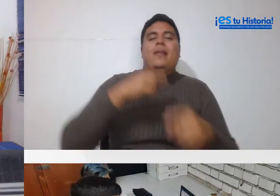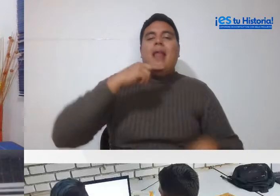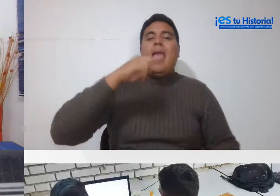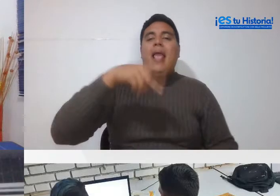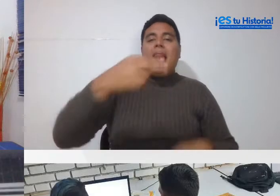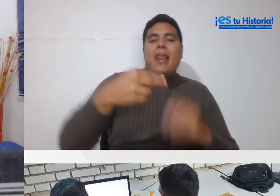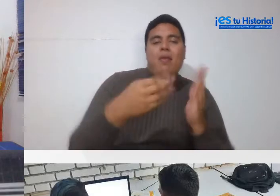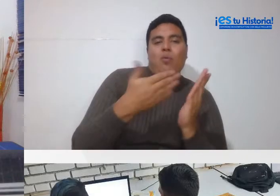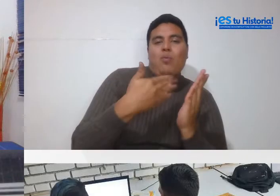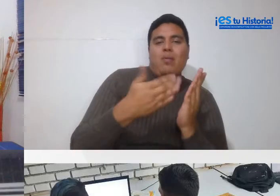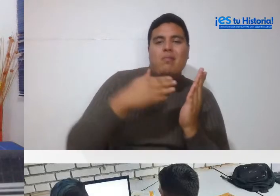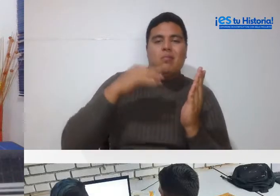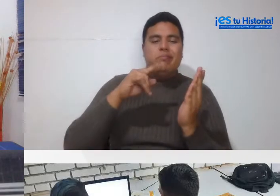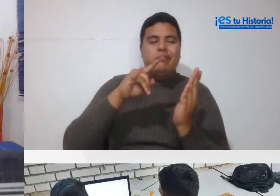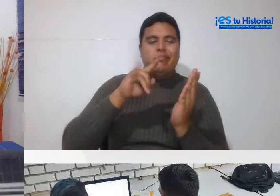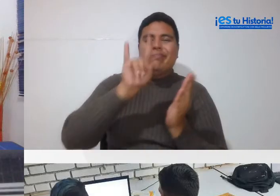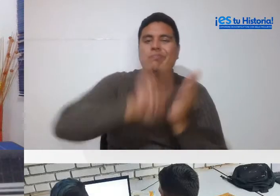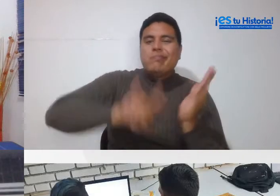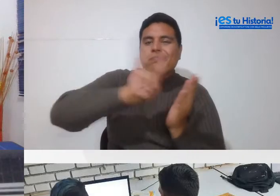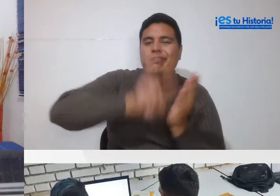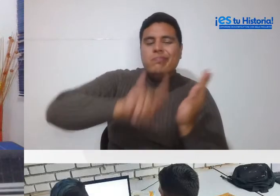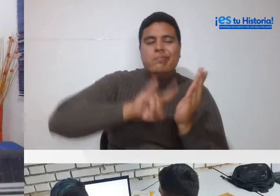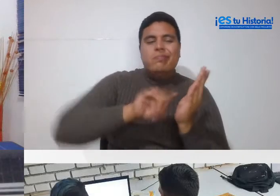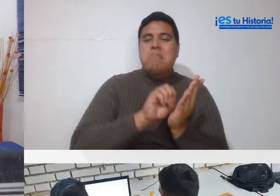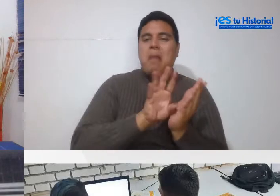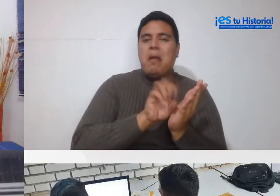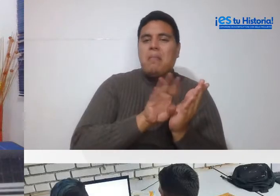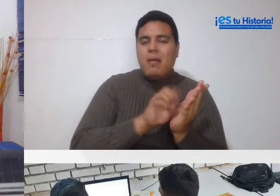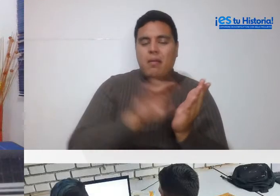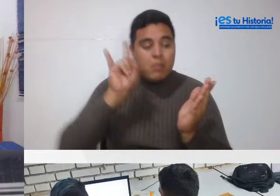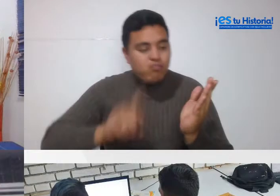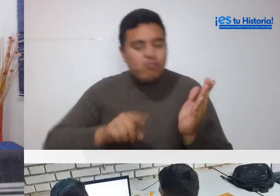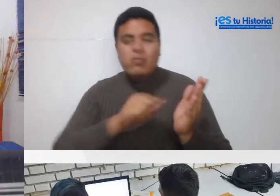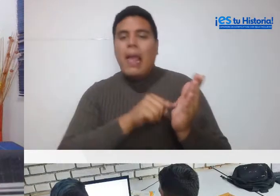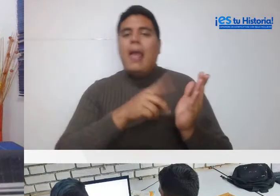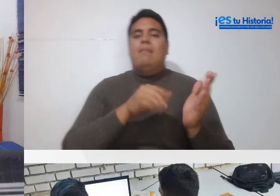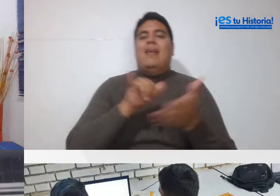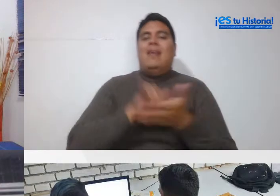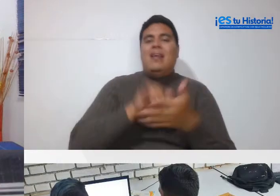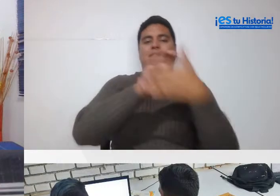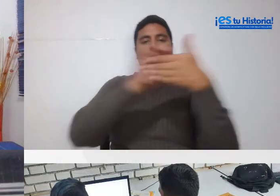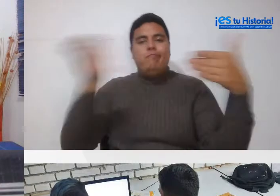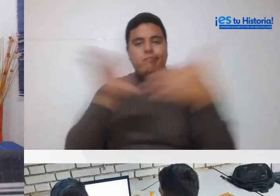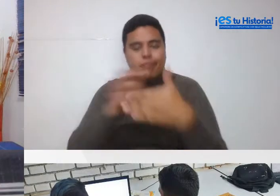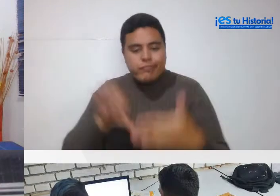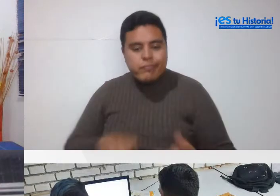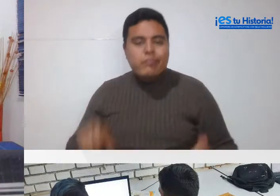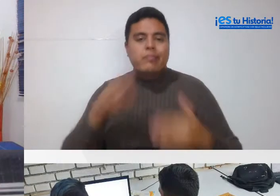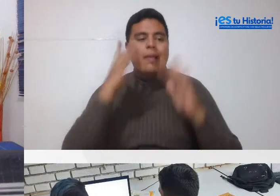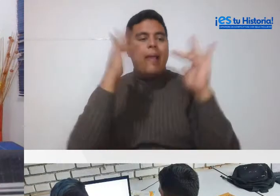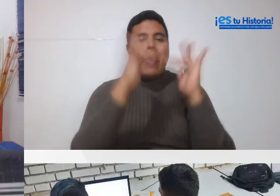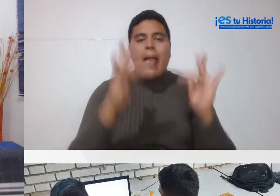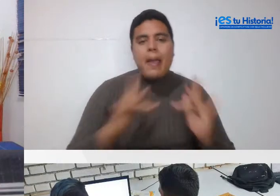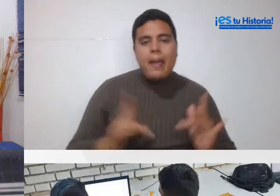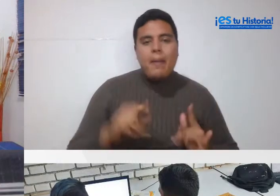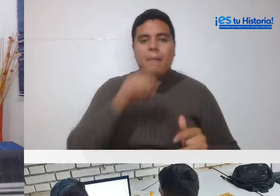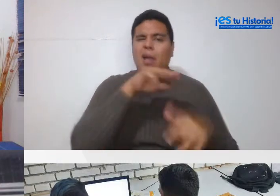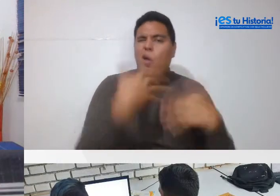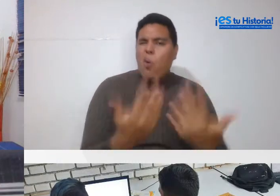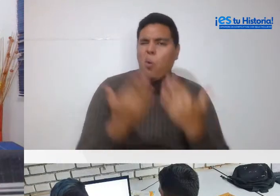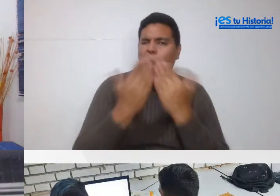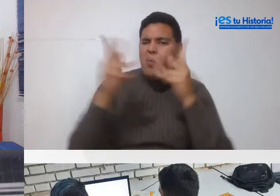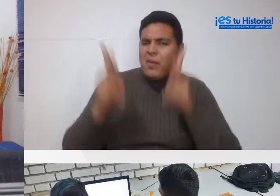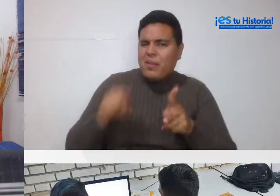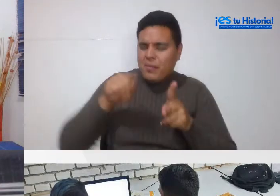mamá interactuaban y nos daban respuesta y con esto se calificaba el aprendizaje de Manuel. Y ahí empieza la experiencia que es